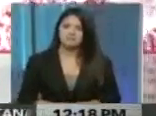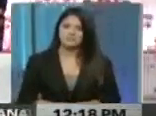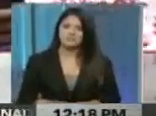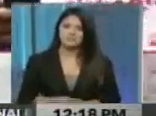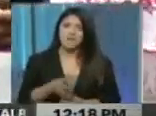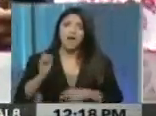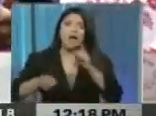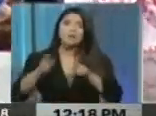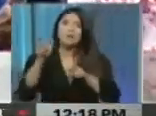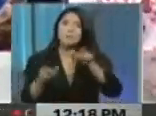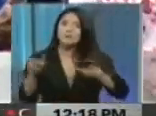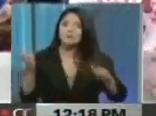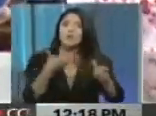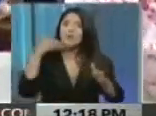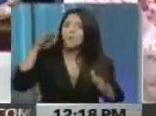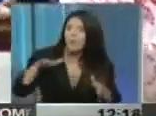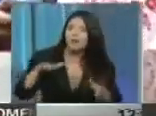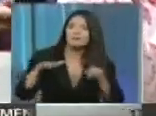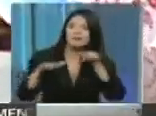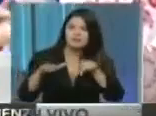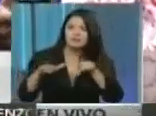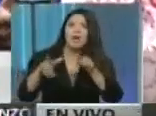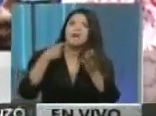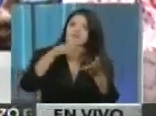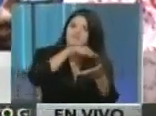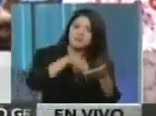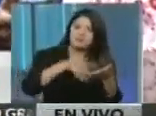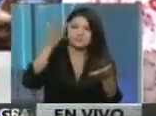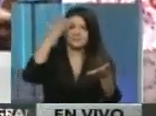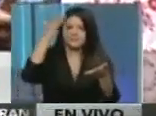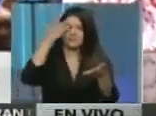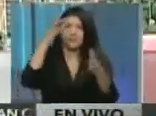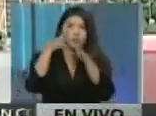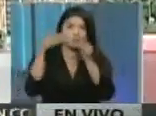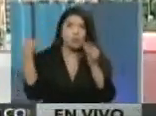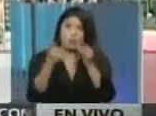muertos firmando, todo eso se ha encontrado ahí.